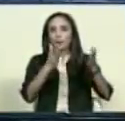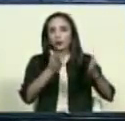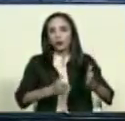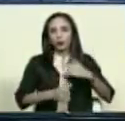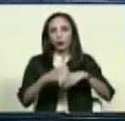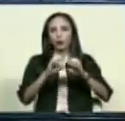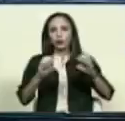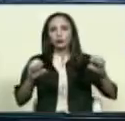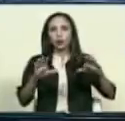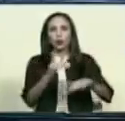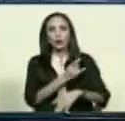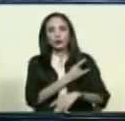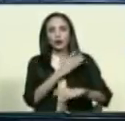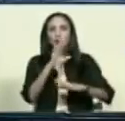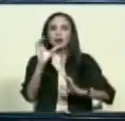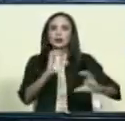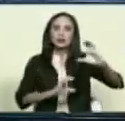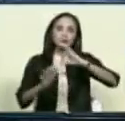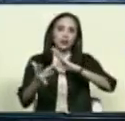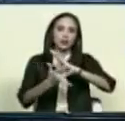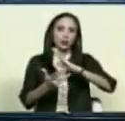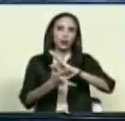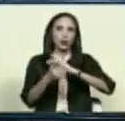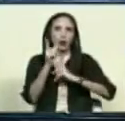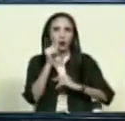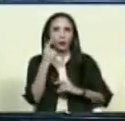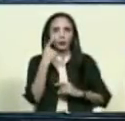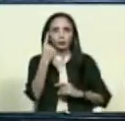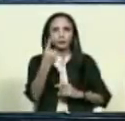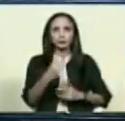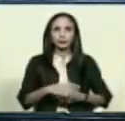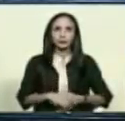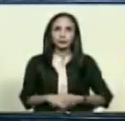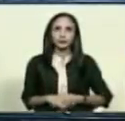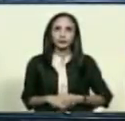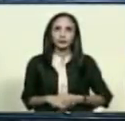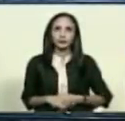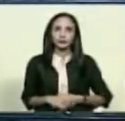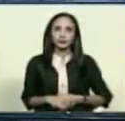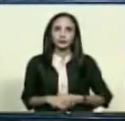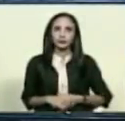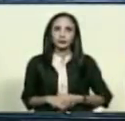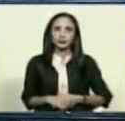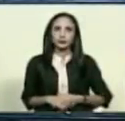además es ministro de Ciencia y Tecnología. Es el criptoministro.